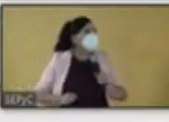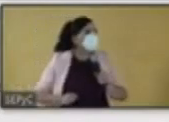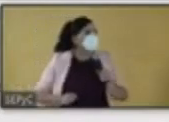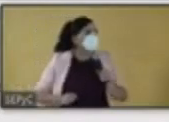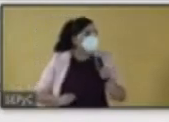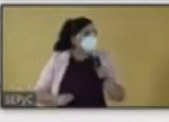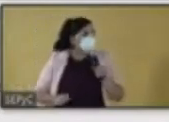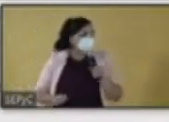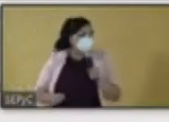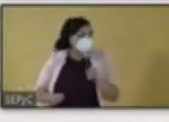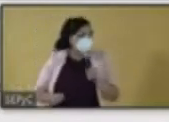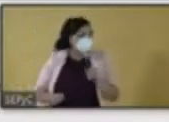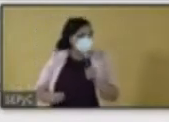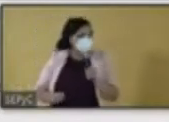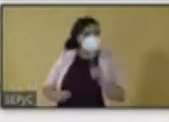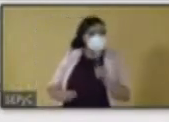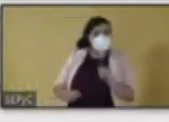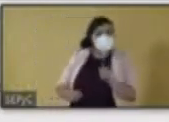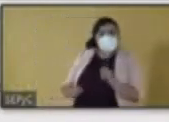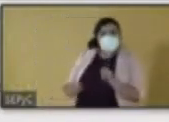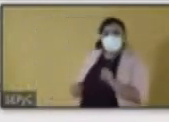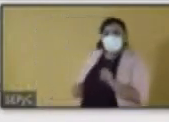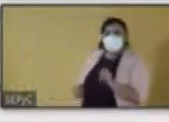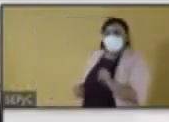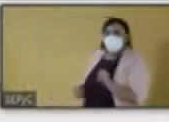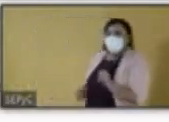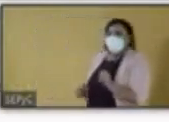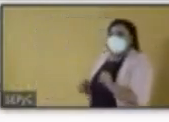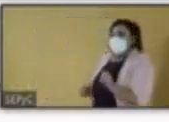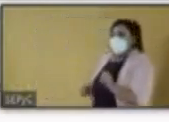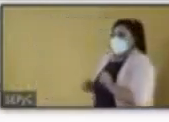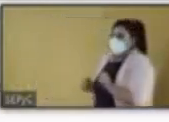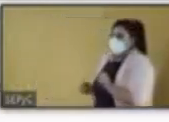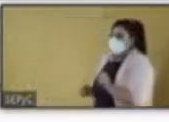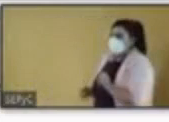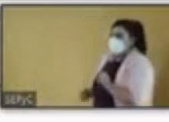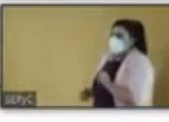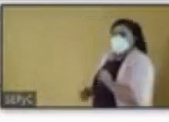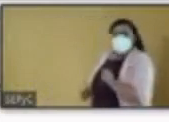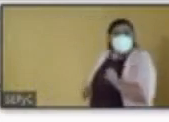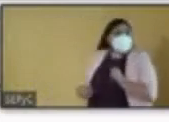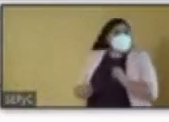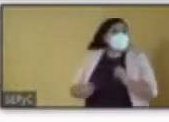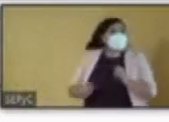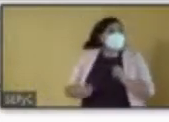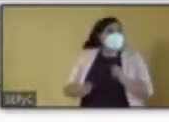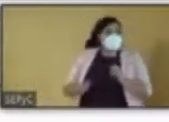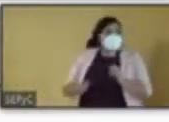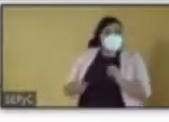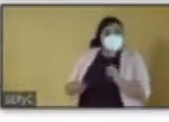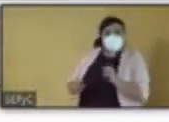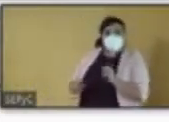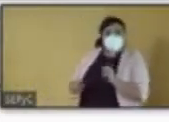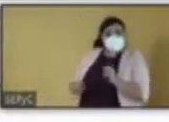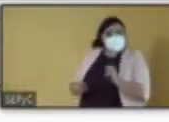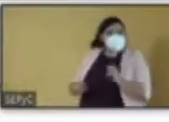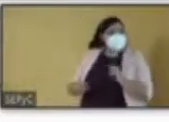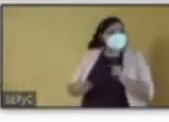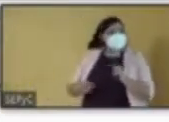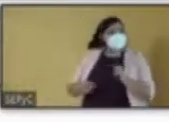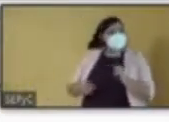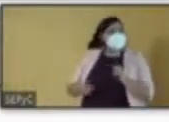Posteriormente se encuentra el rubro de experiencia laboral. En este rubro debo de indicar o tengo oportunidad de